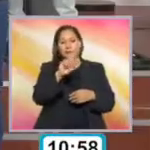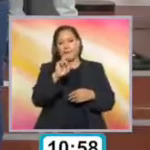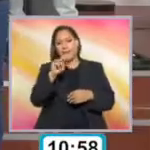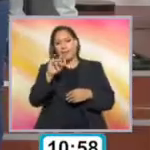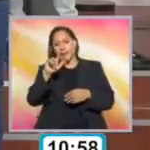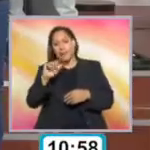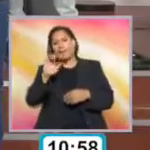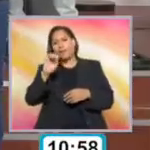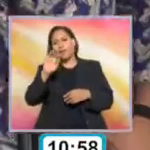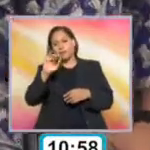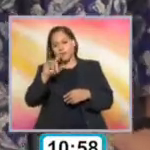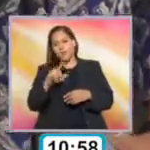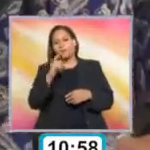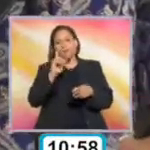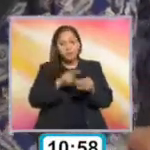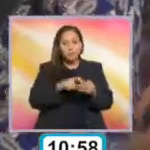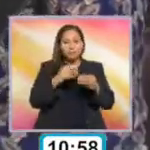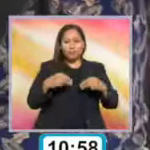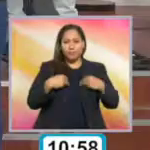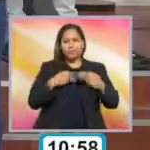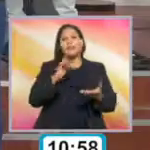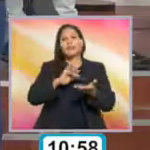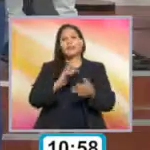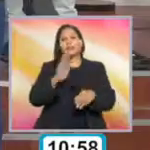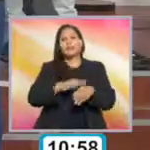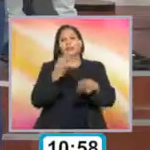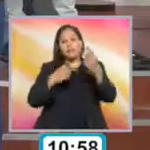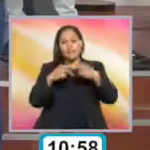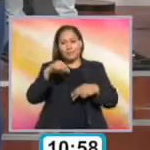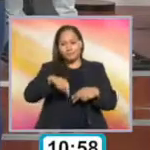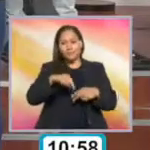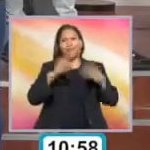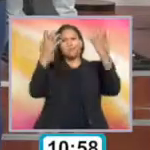ustedes sigan a estos muchachos. Gracias por estar con nosotros. El aplauso